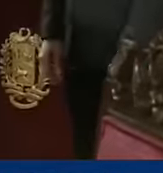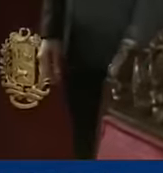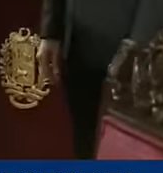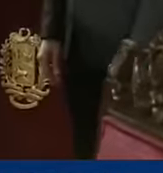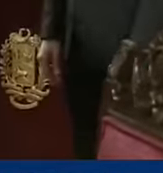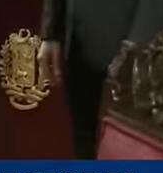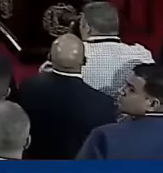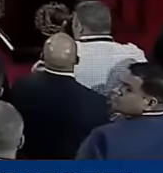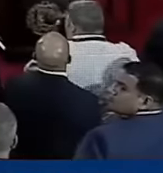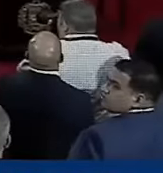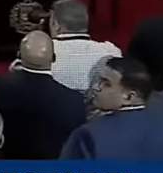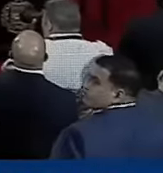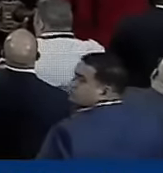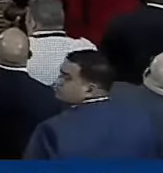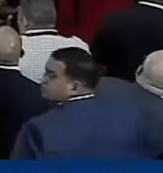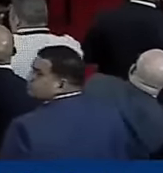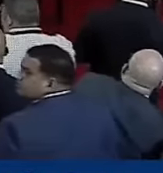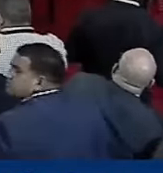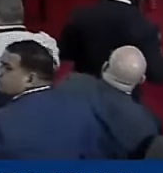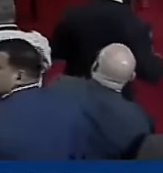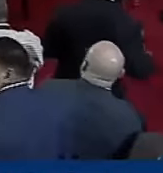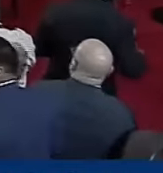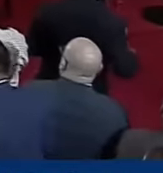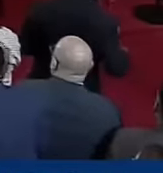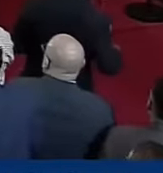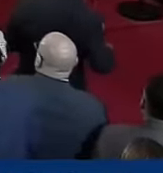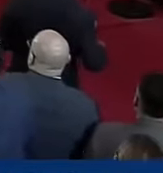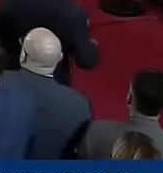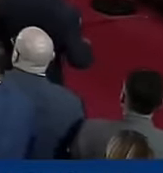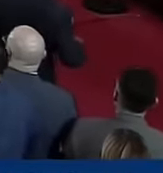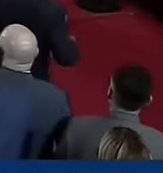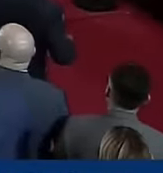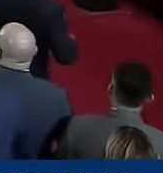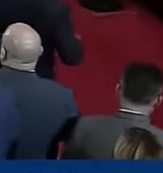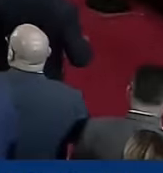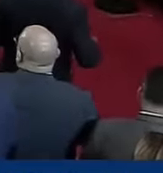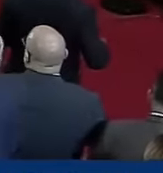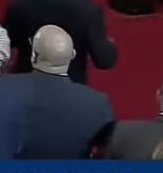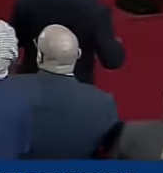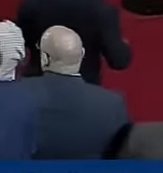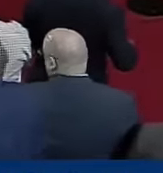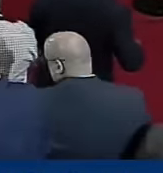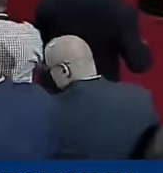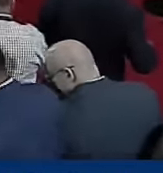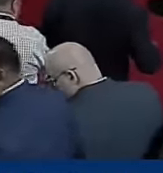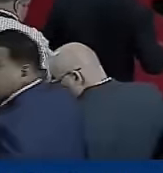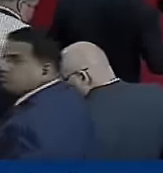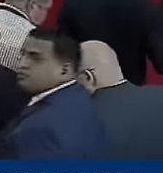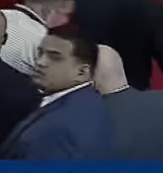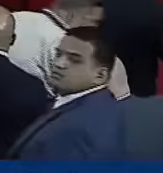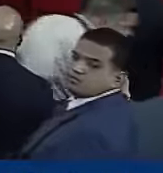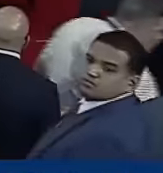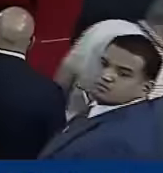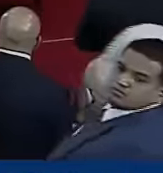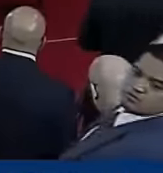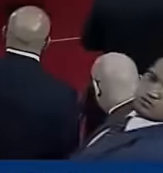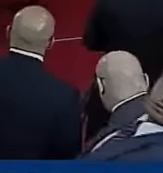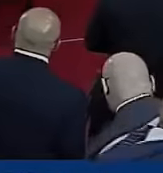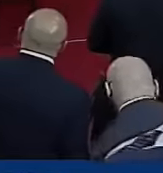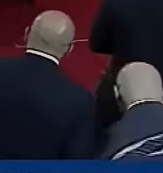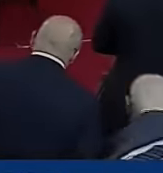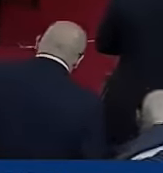Inocencio Figueroa, integrante de la sala electoral de este alto tribunal. Pueden tomar asiento. Ya